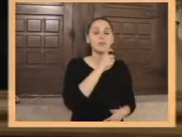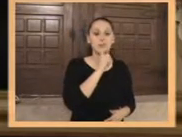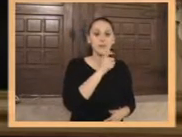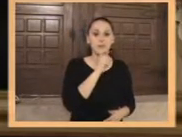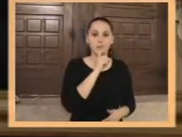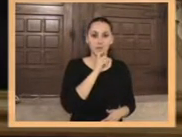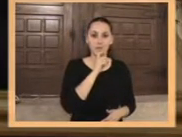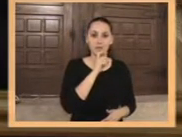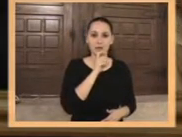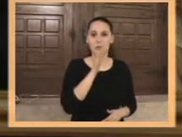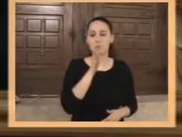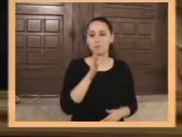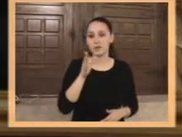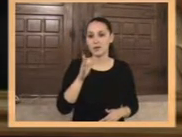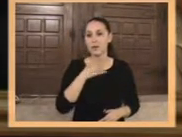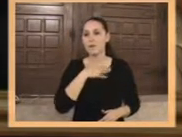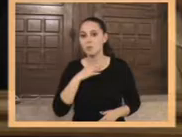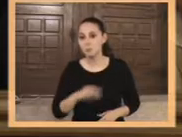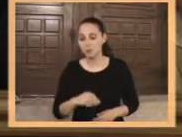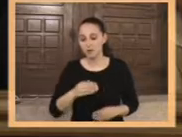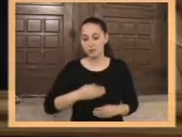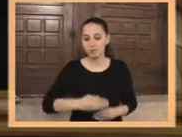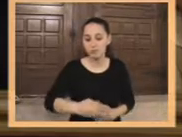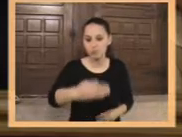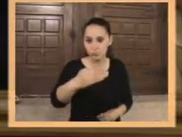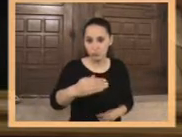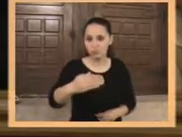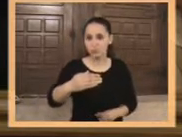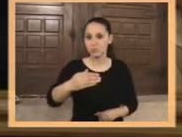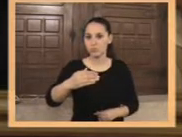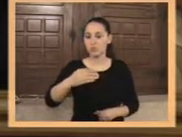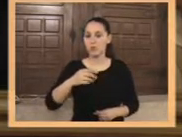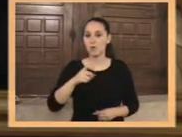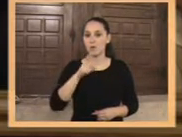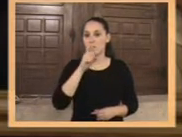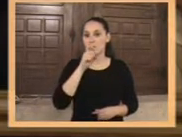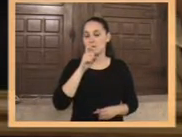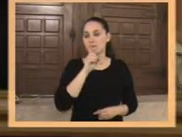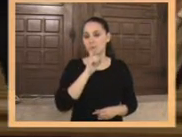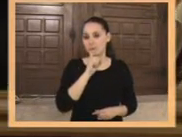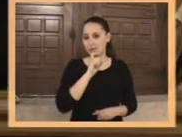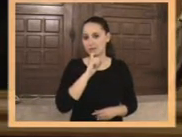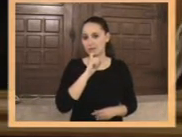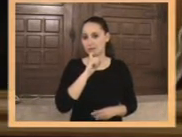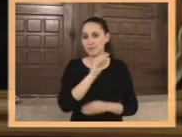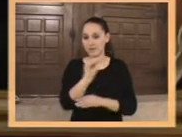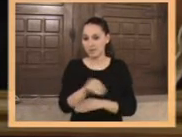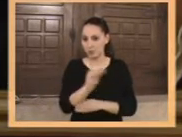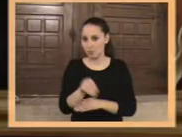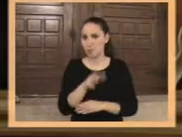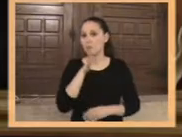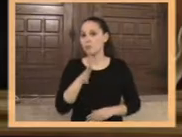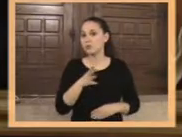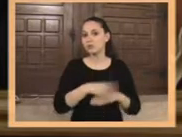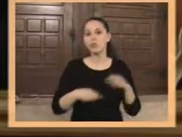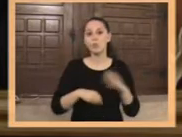difíciles de prever desde nuestro punto de vista, con lo cual nosotros continuaremos precisamente con el voto hecho en la comisión. Muchísimas gracias.